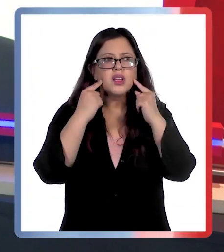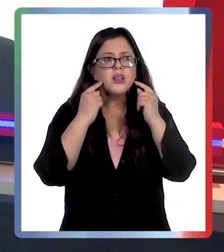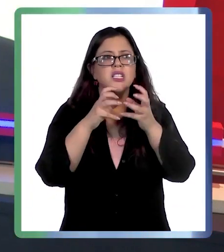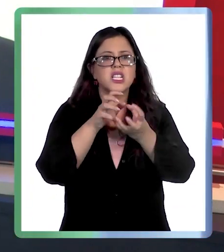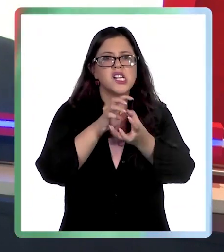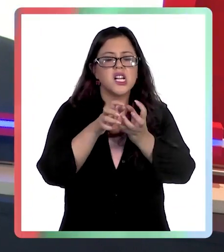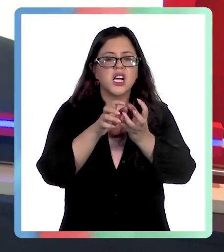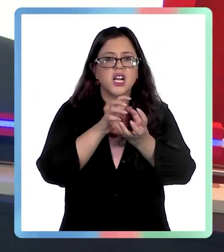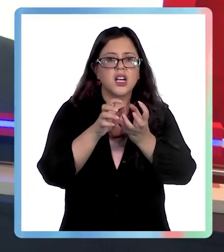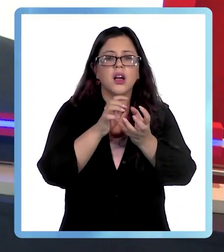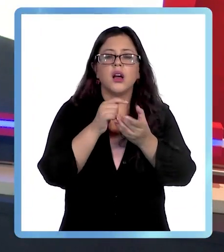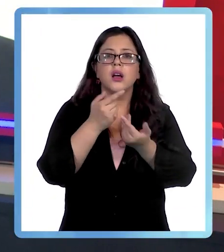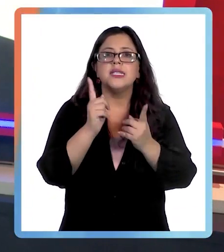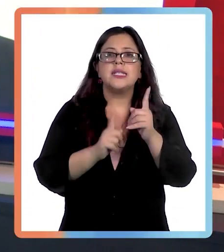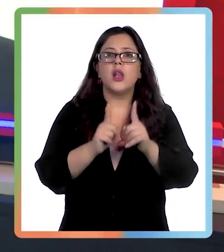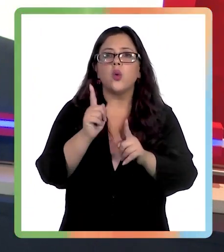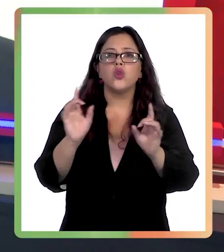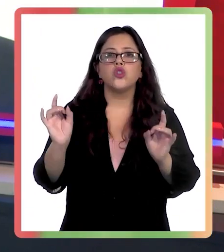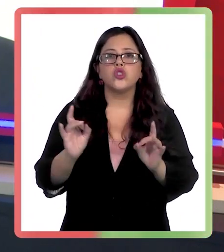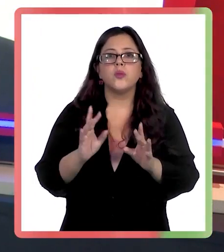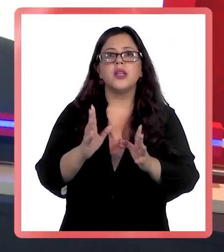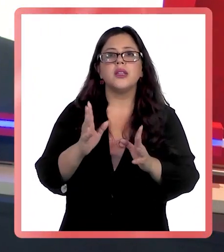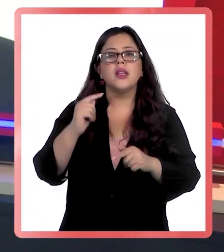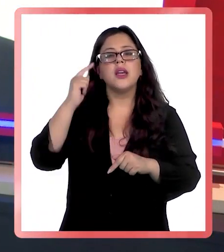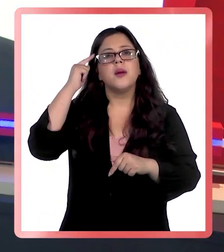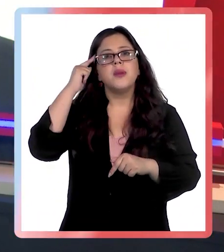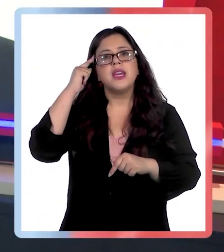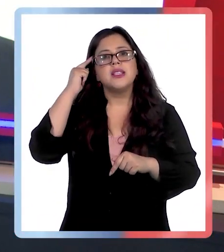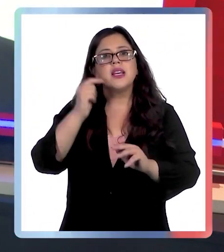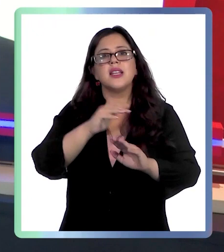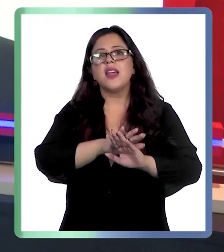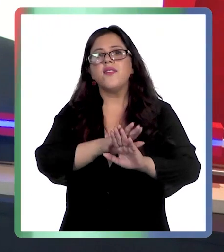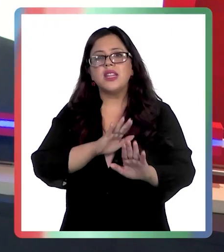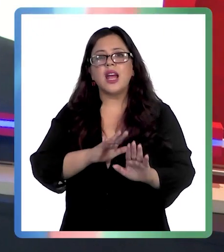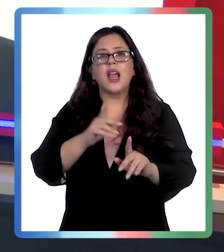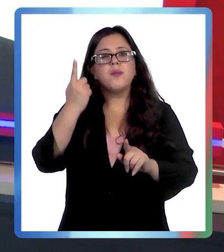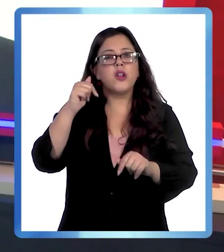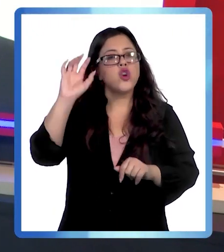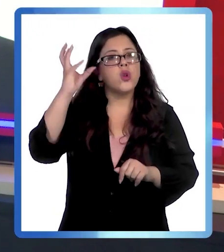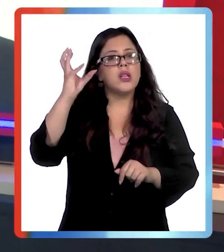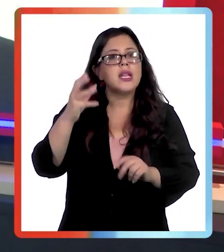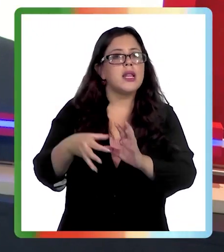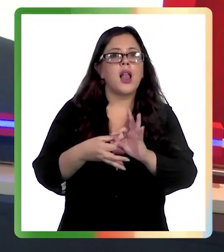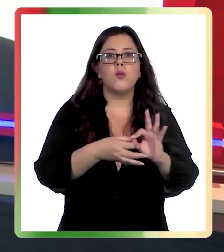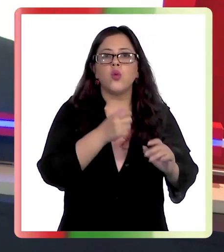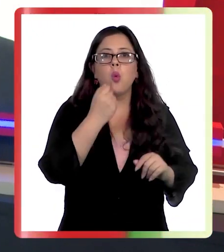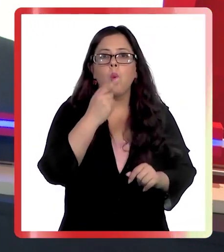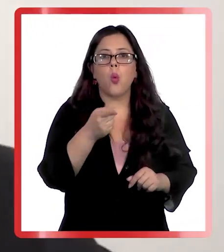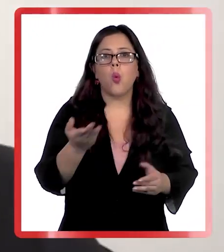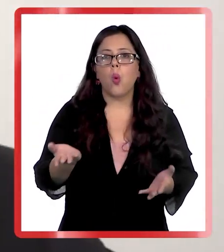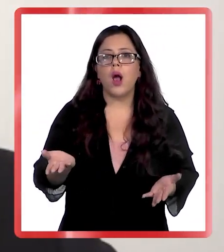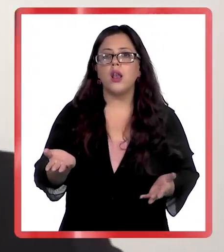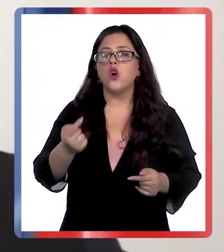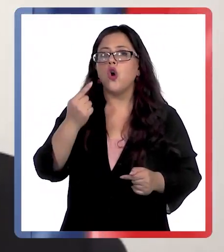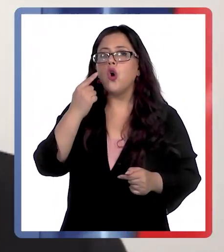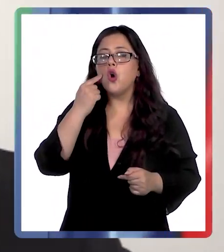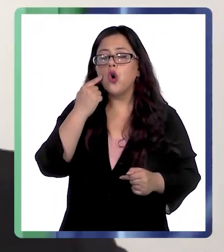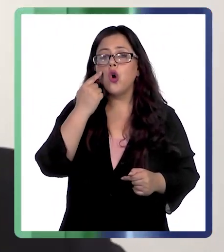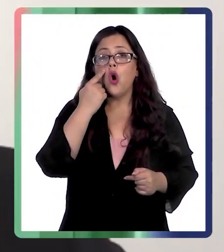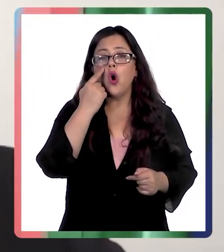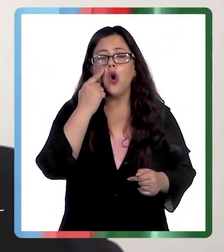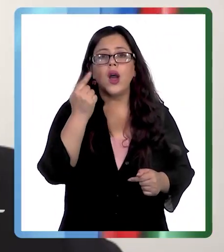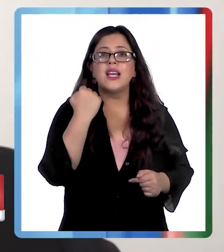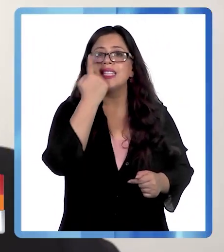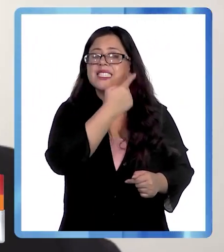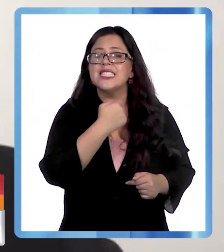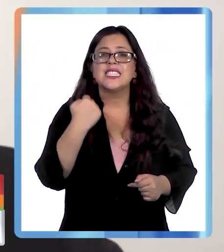rechinar de los dientes y el problema es que algunos solo intentan eliminar las consecuencias y No atienden a las causas de ese bruxismo el plano